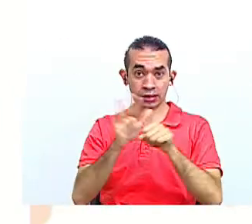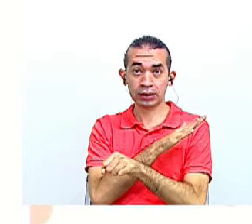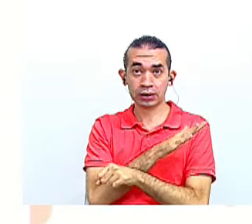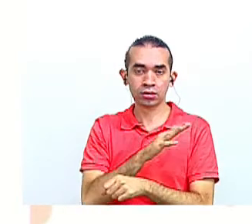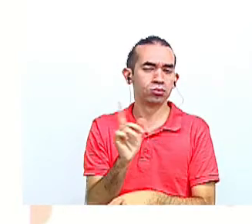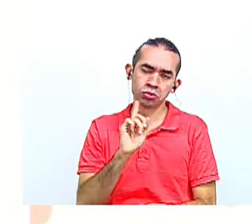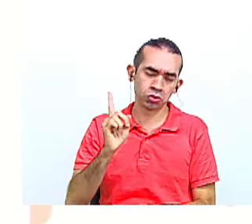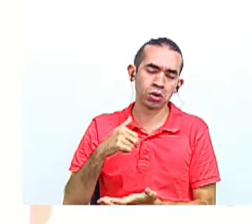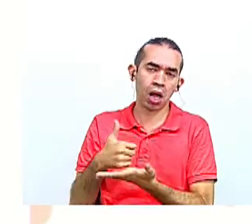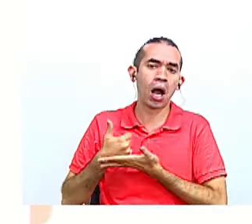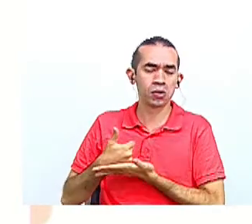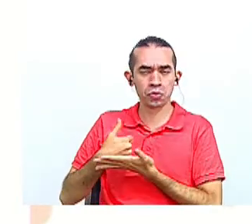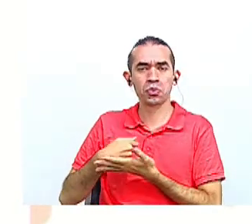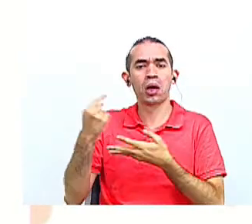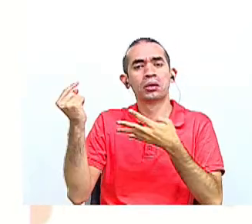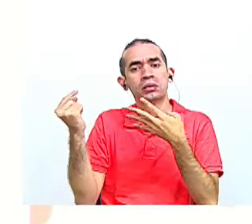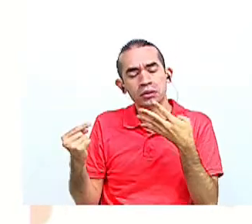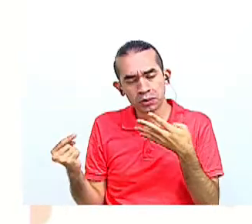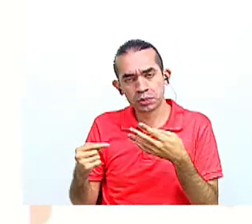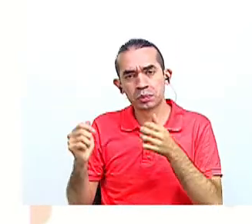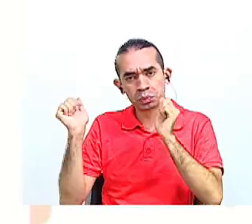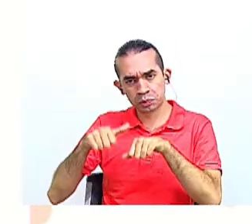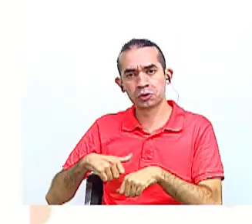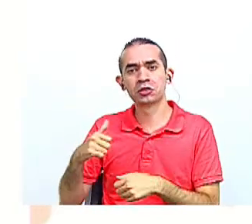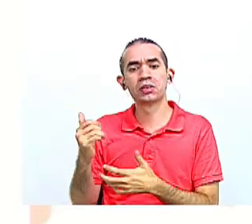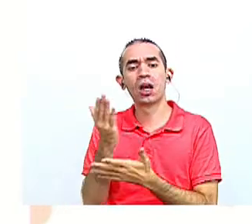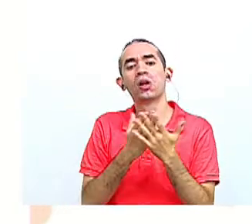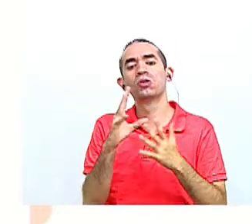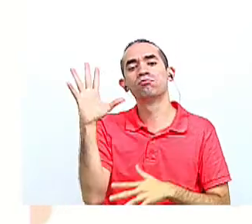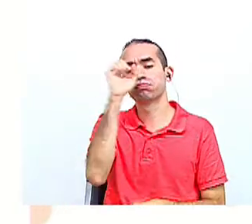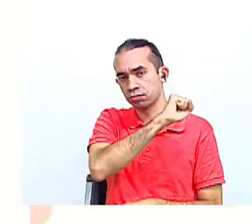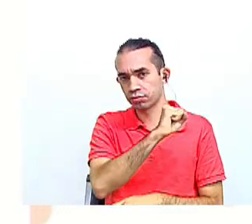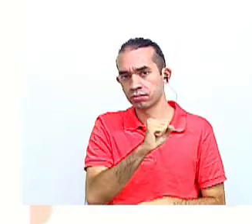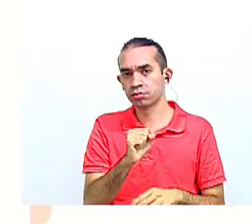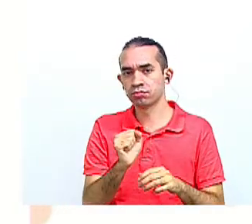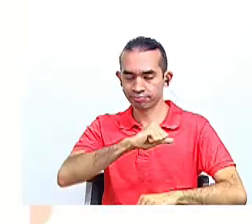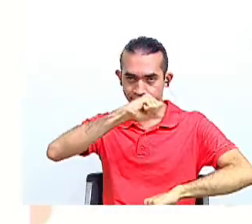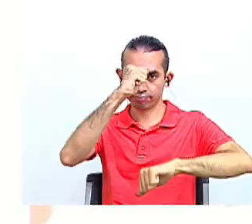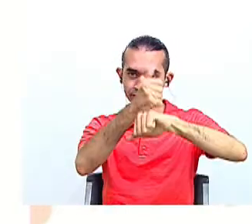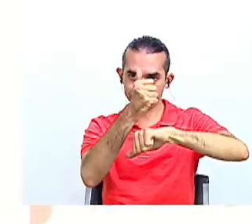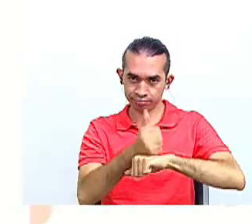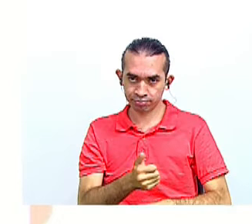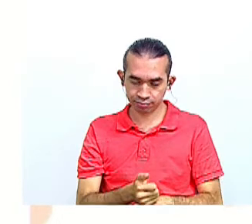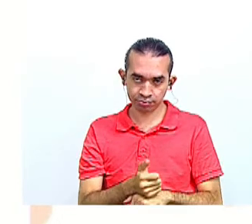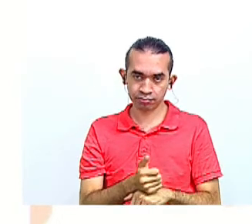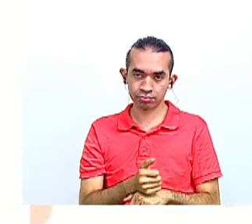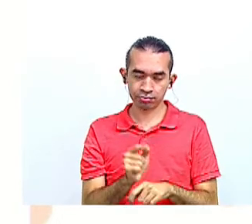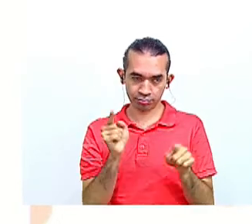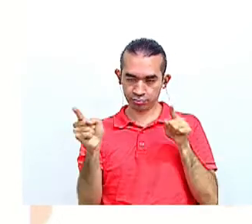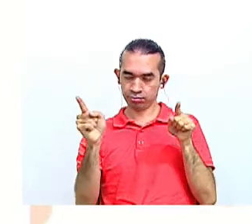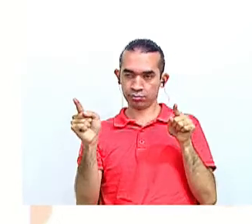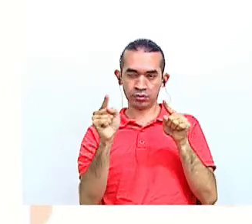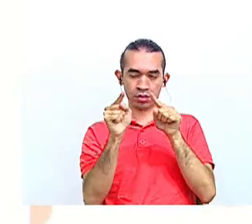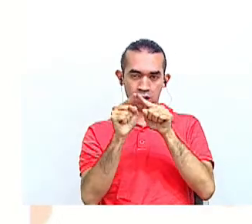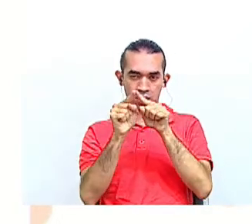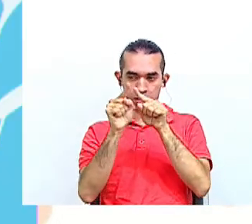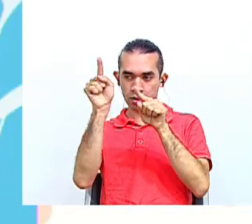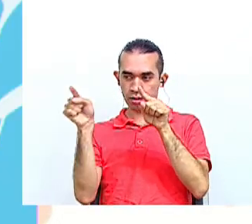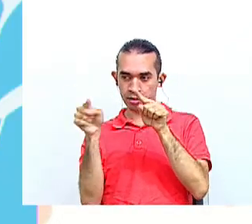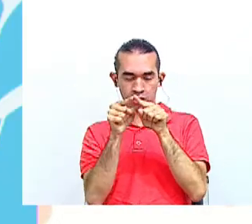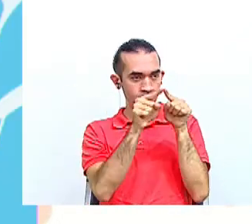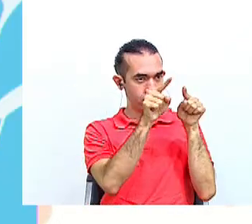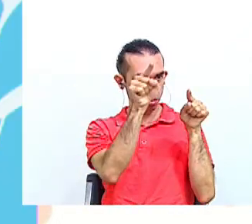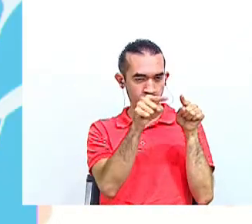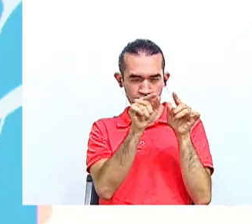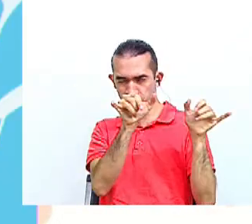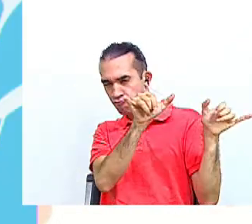criterios nos van a indicar qué debemos encontrar para definir 2 triángulos congruentes, o